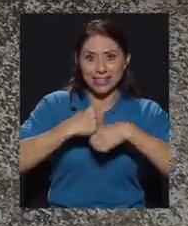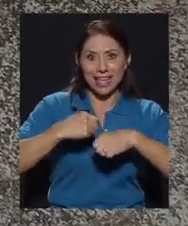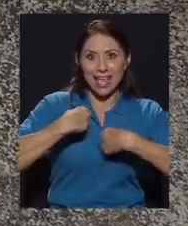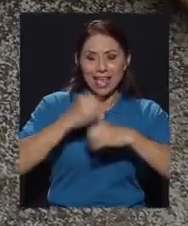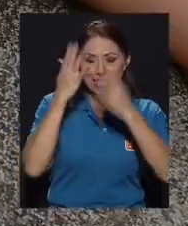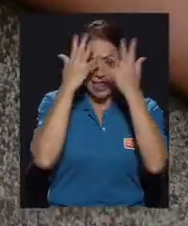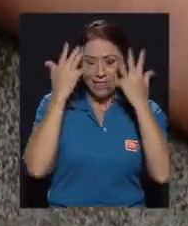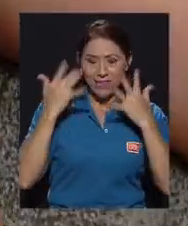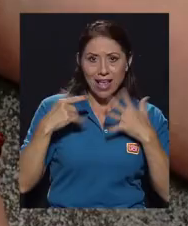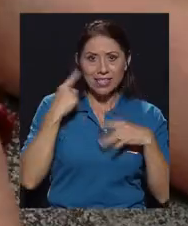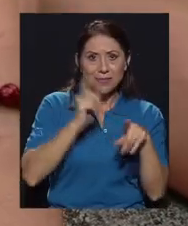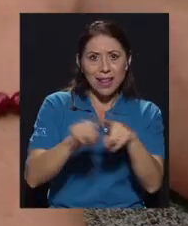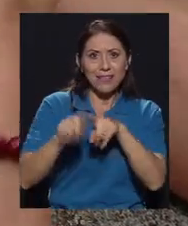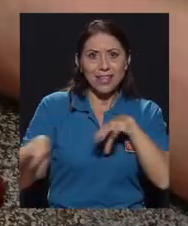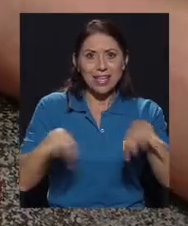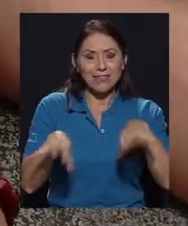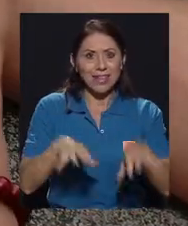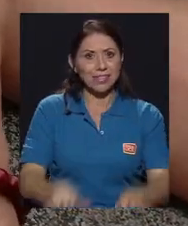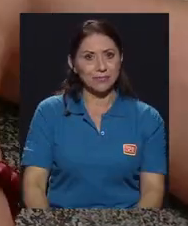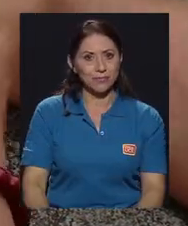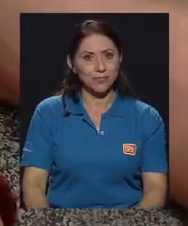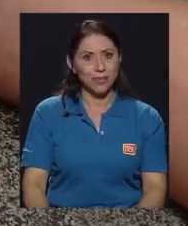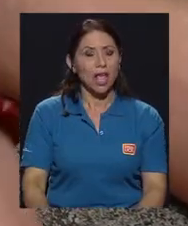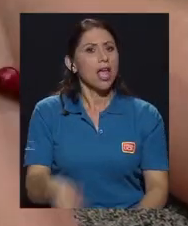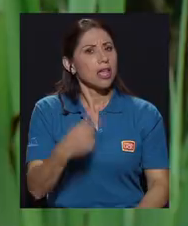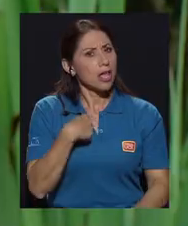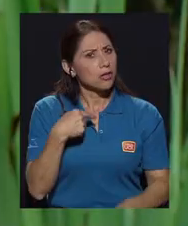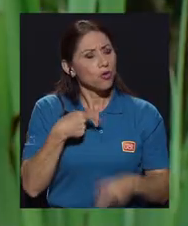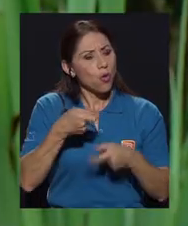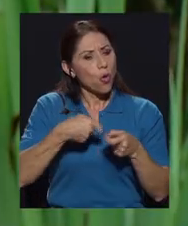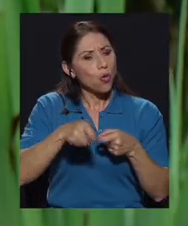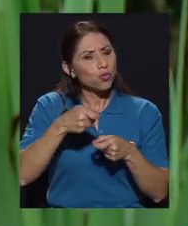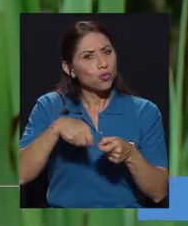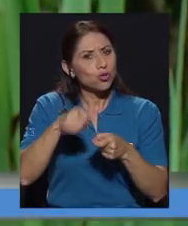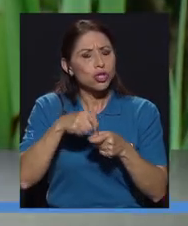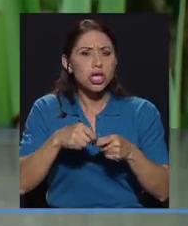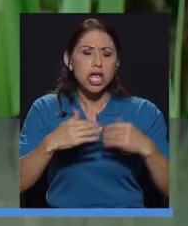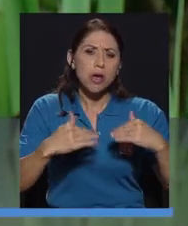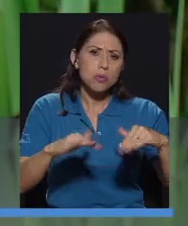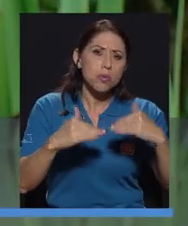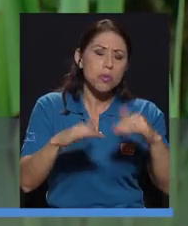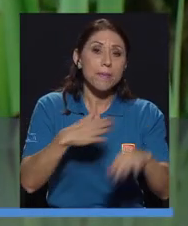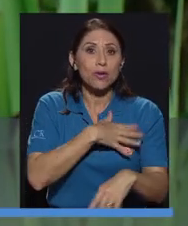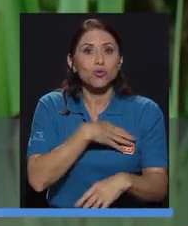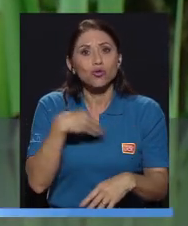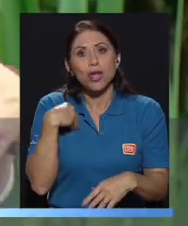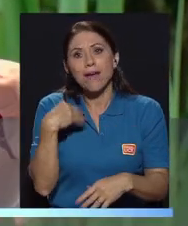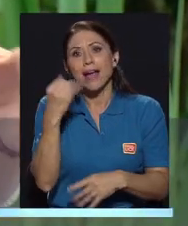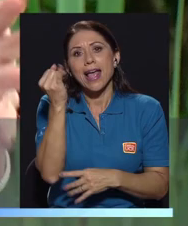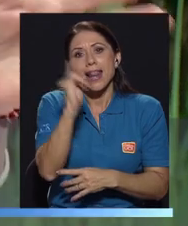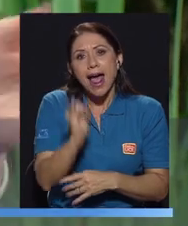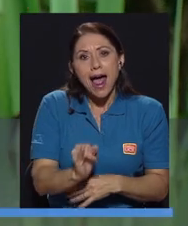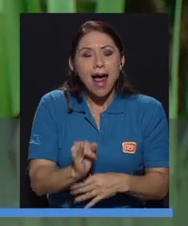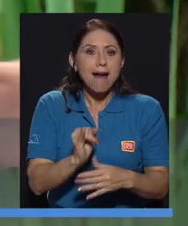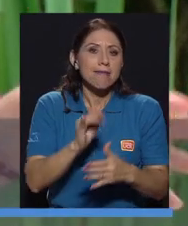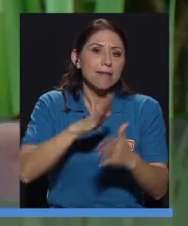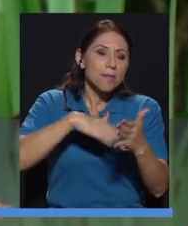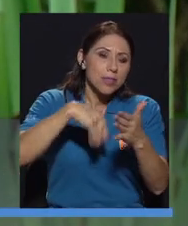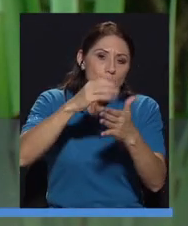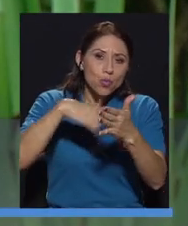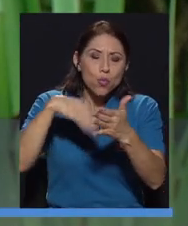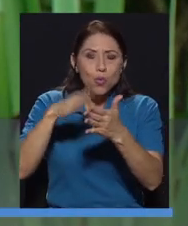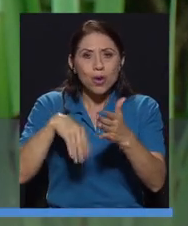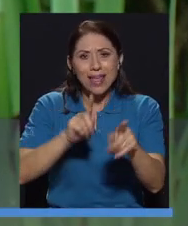toda ocasión y ropa. Que yo cosía, me gustaba mucho el arte, lo que es pintura,